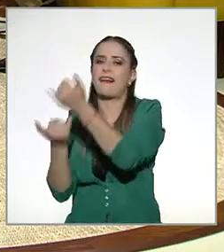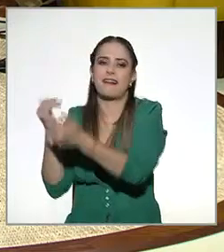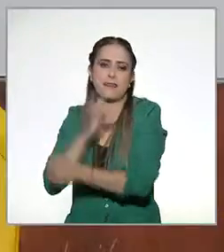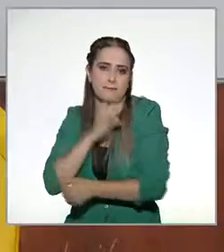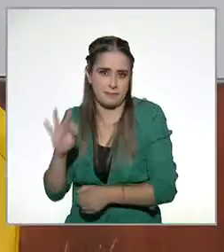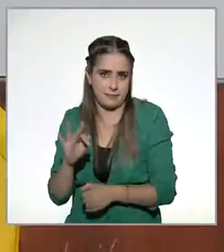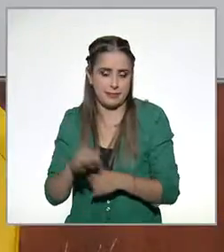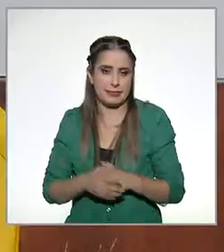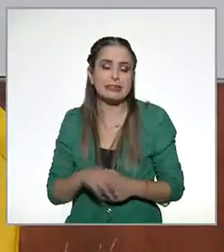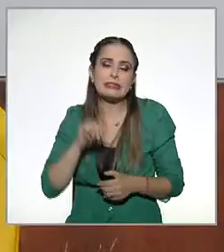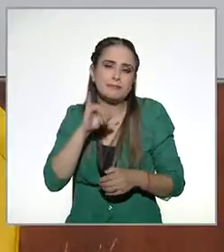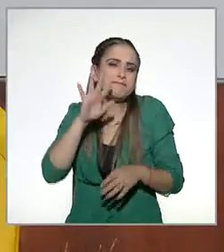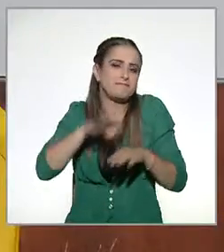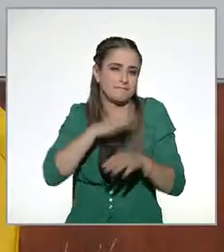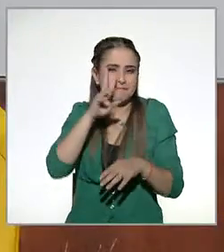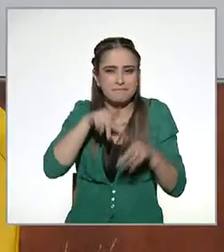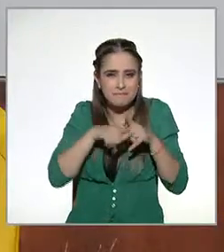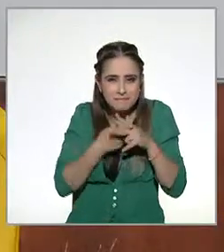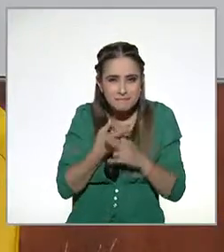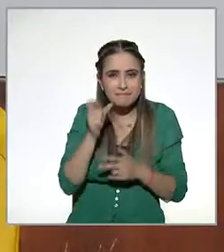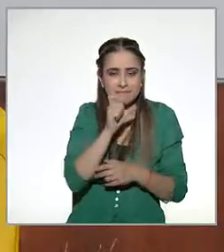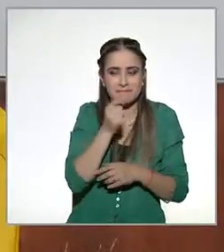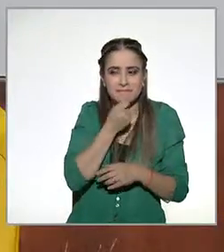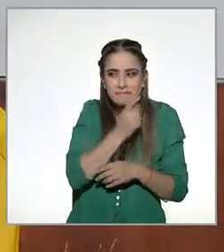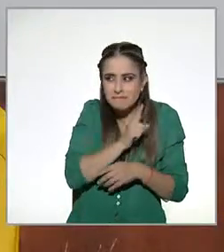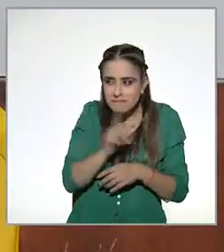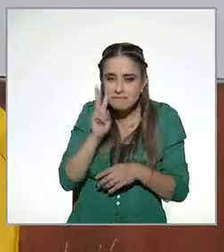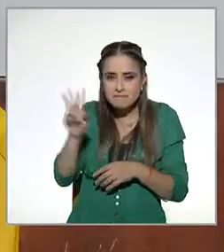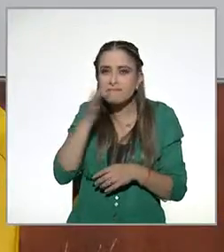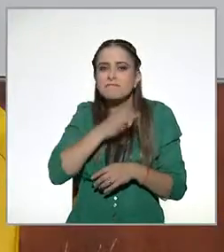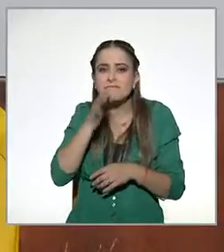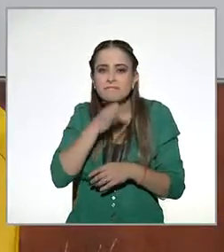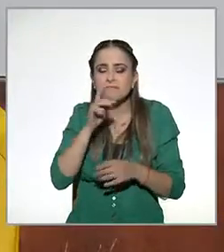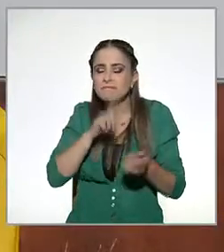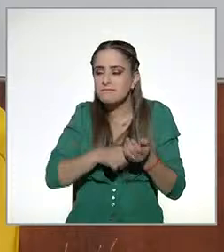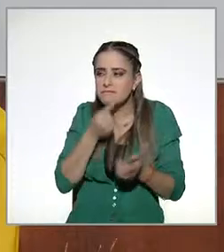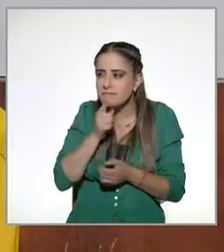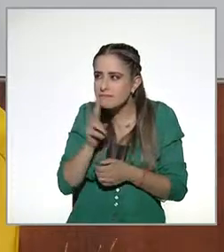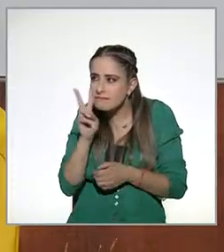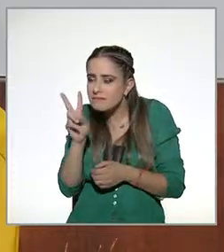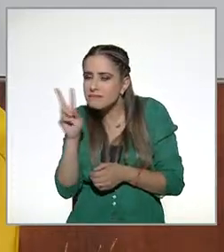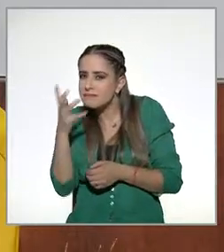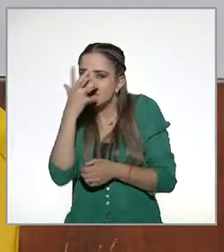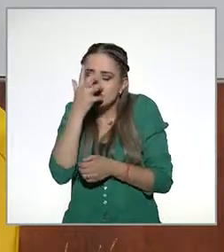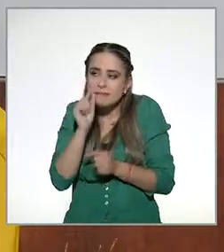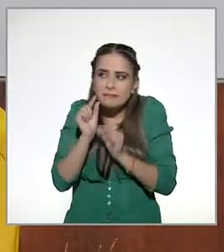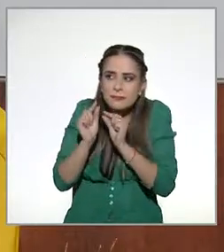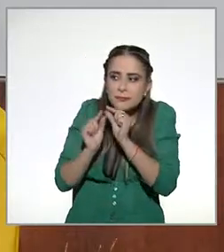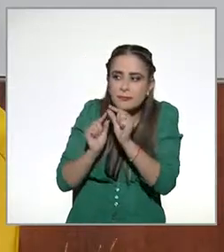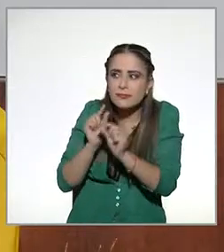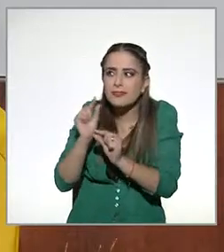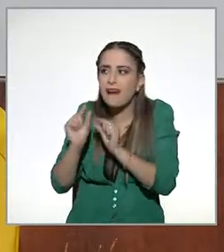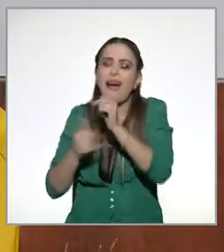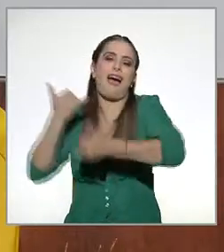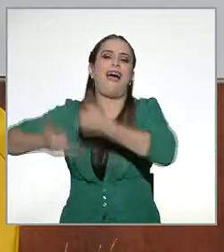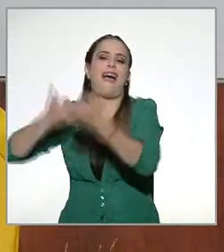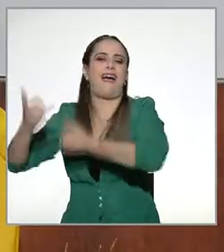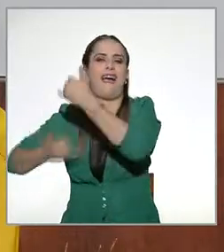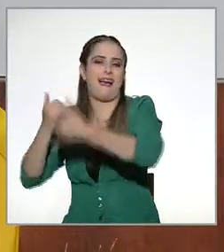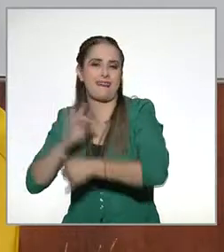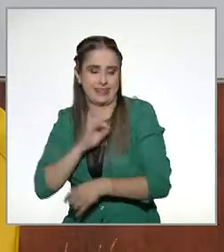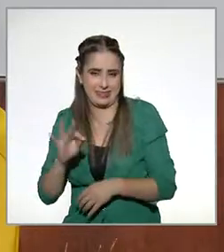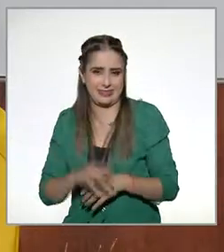son así al principio, en lo que miden y tantean, y luego se sueltan y ya están encantados. Vamos a ver el siguiente